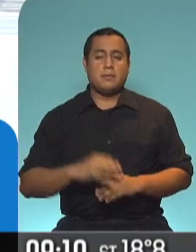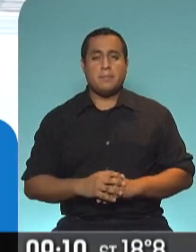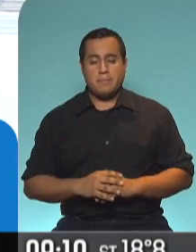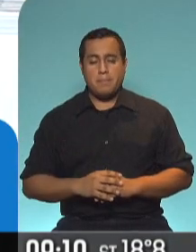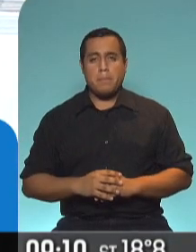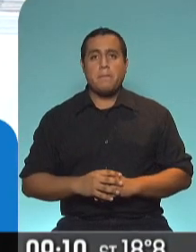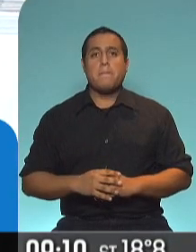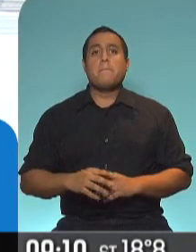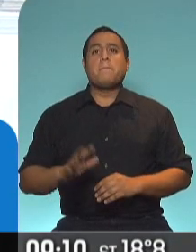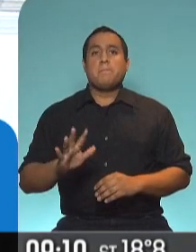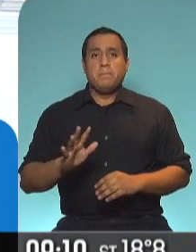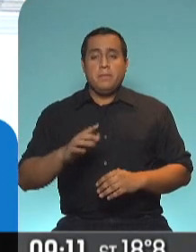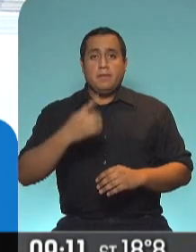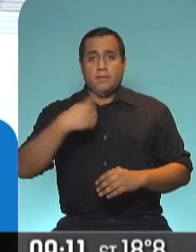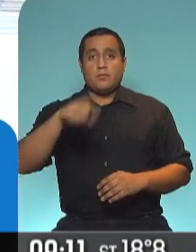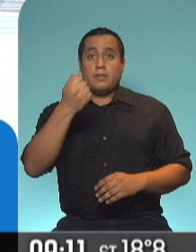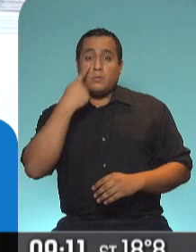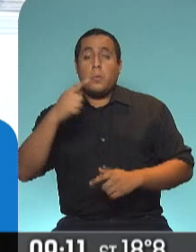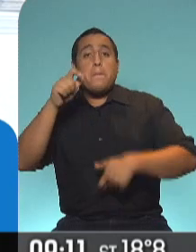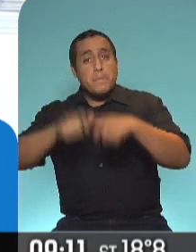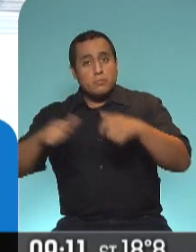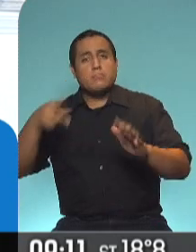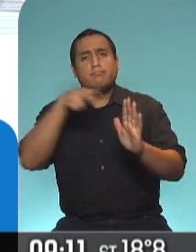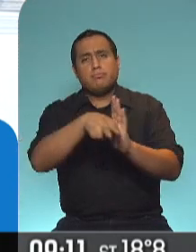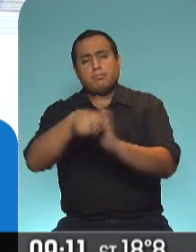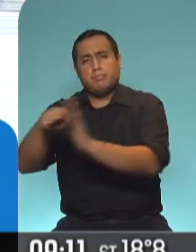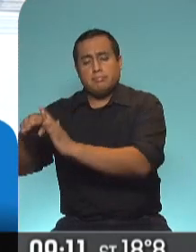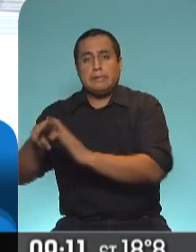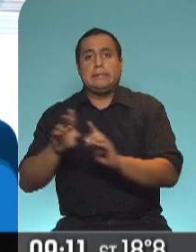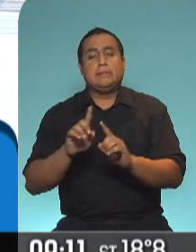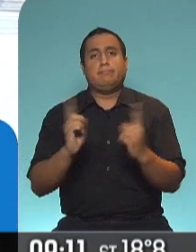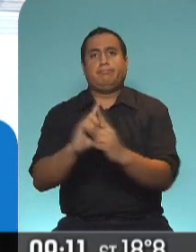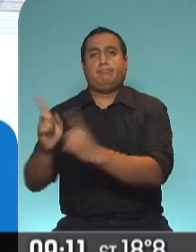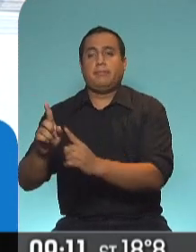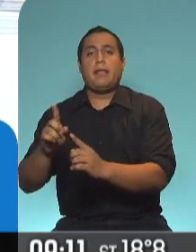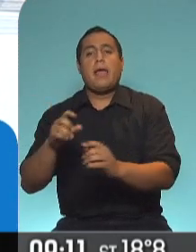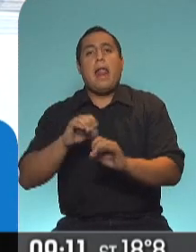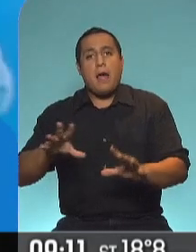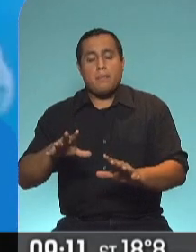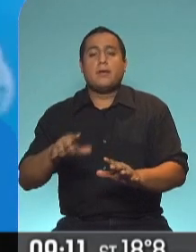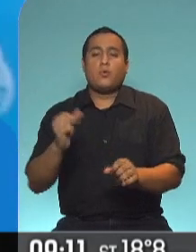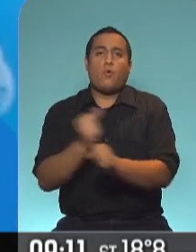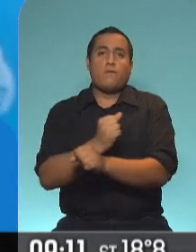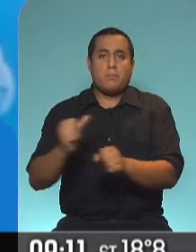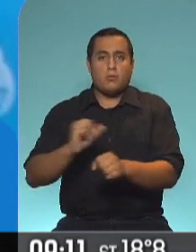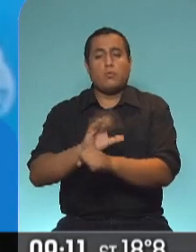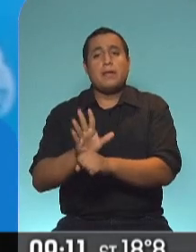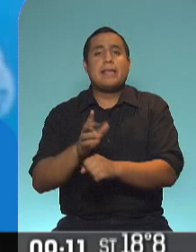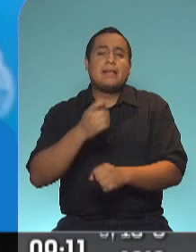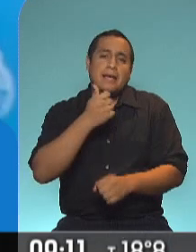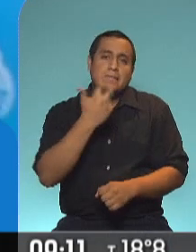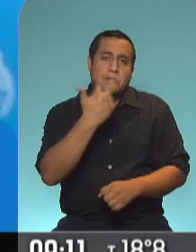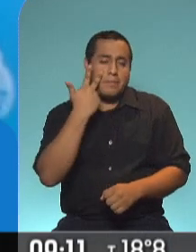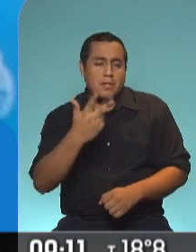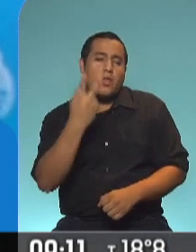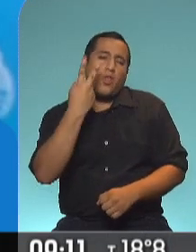161 son las personas que están internadas en terapia intensiva con la confirmación del diagnóstico casi tres mil dos mil